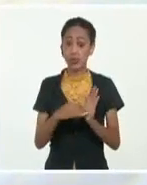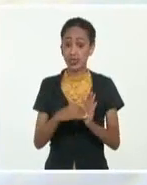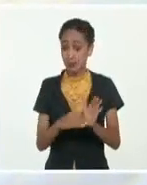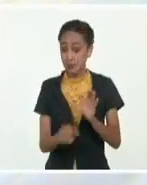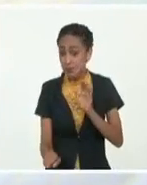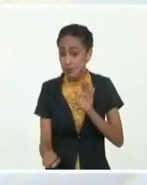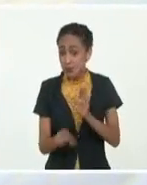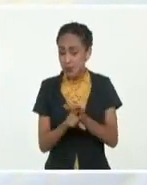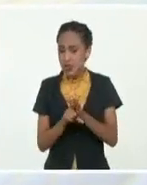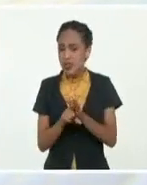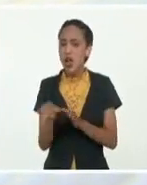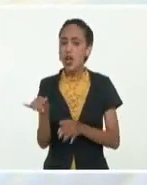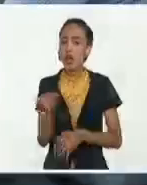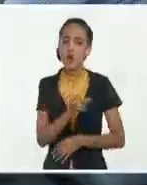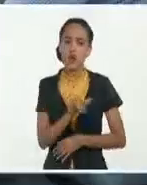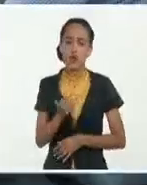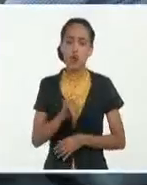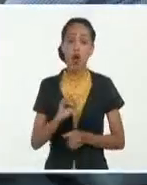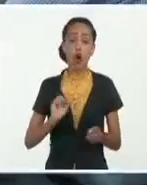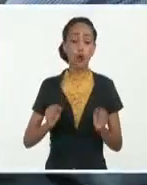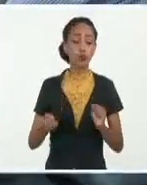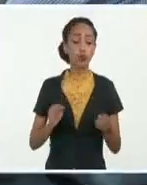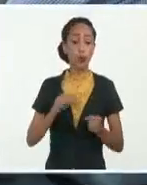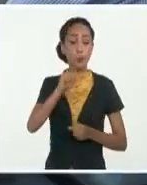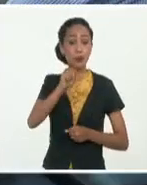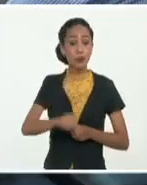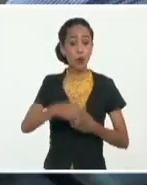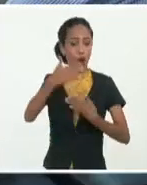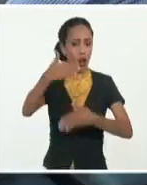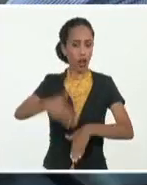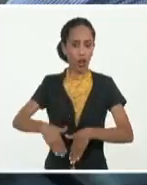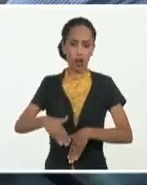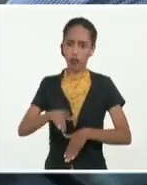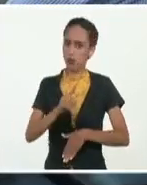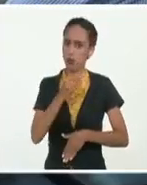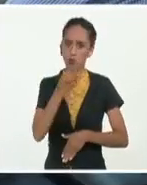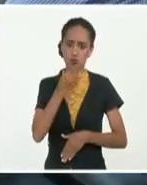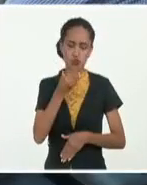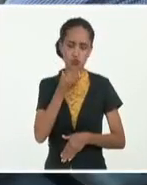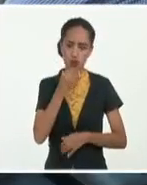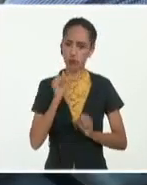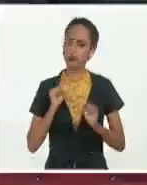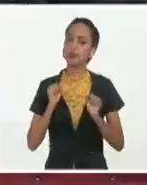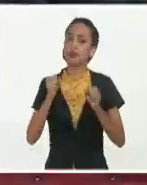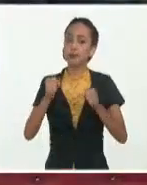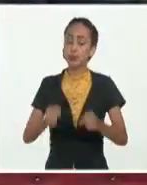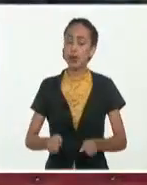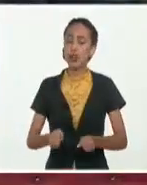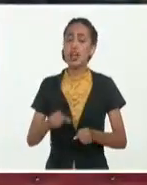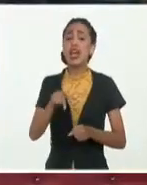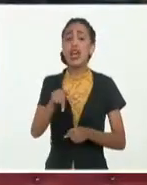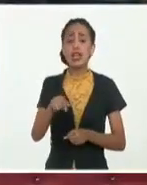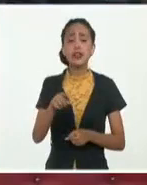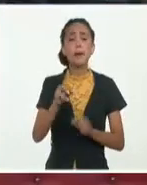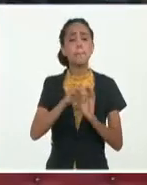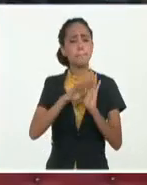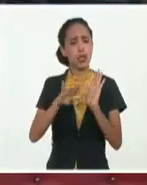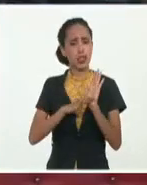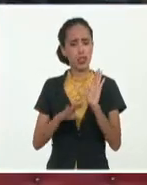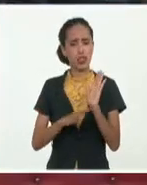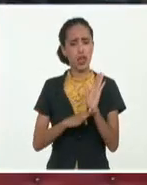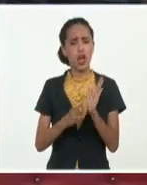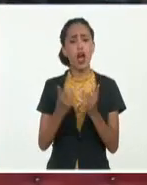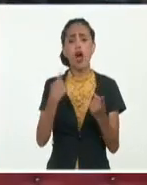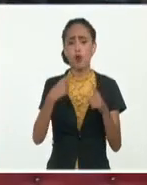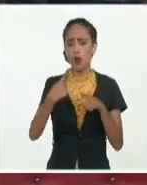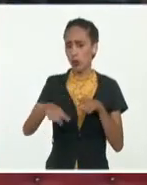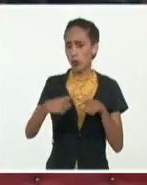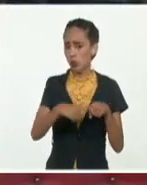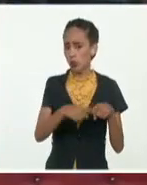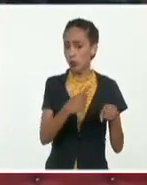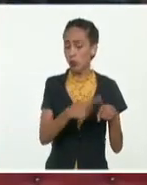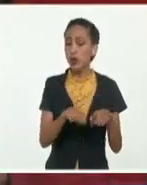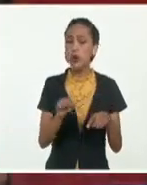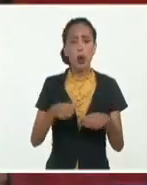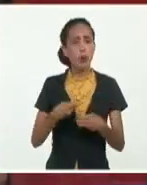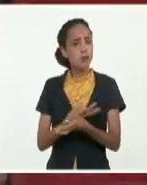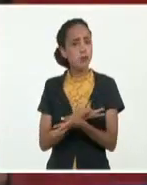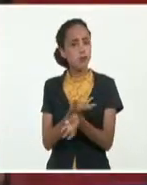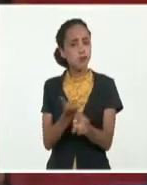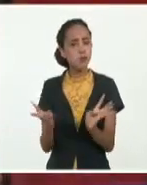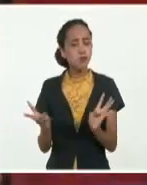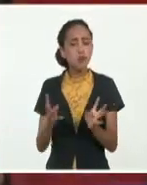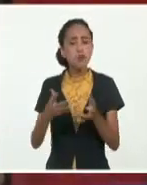de movilidad en las calles. Por supuesto, estas y otras medidas no afectan la distribución y producción de alimentos y